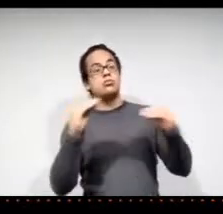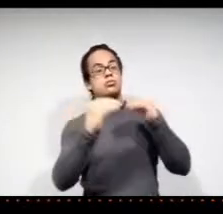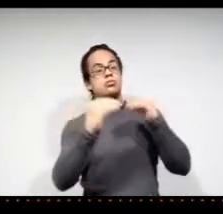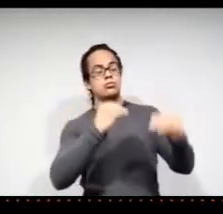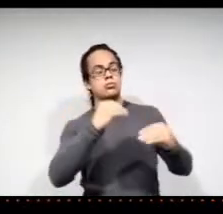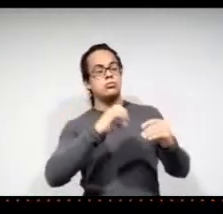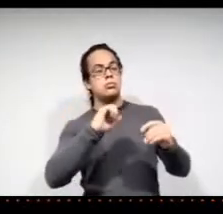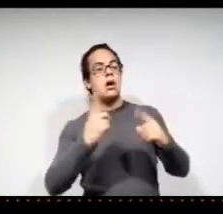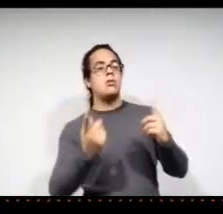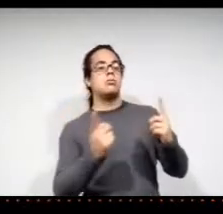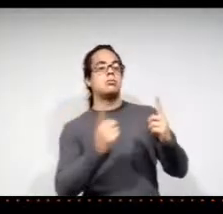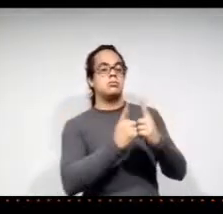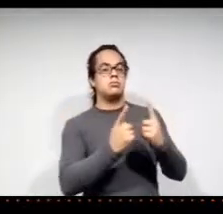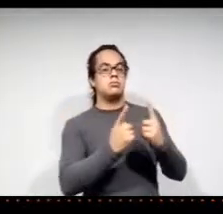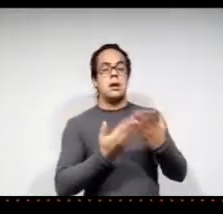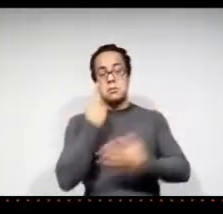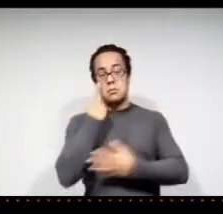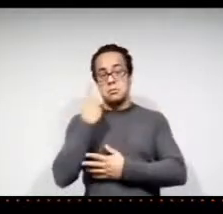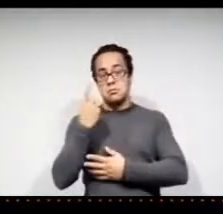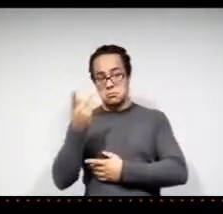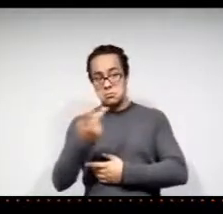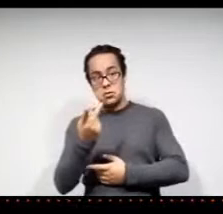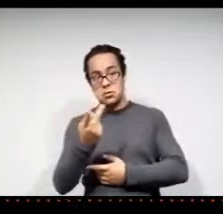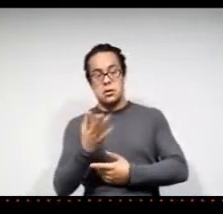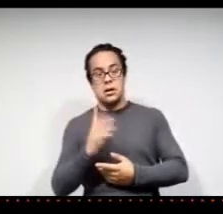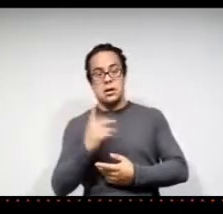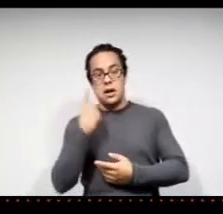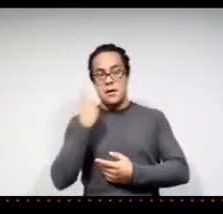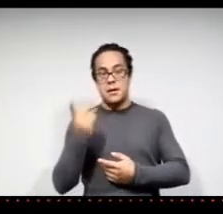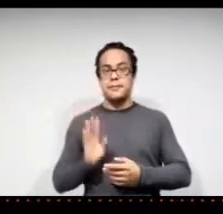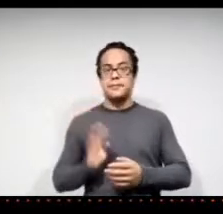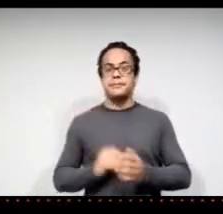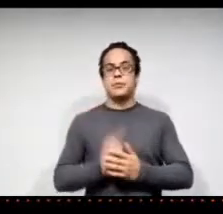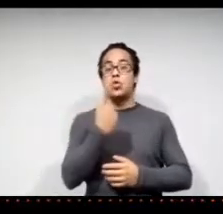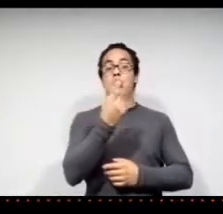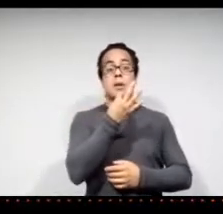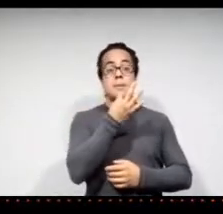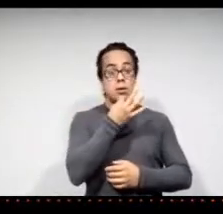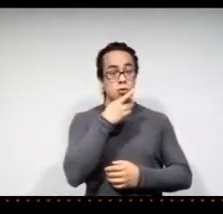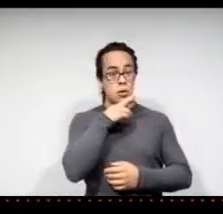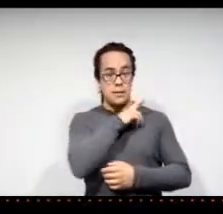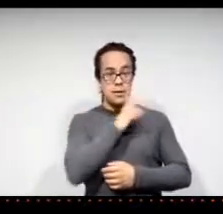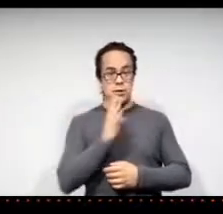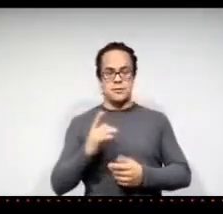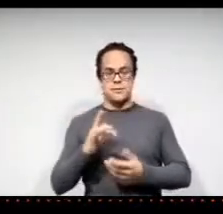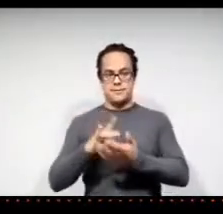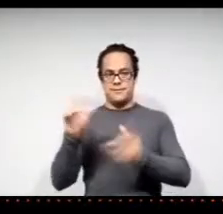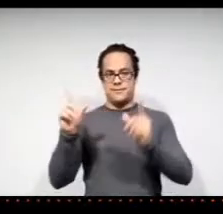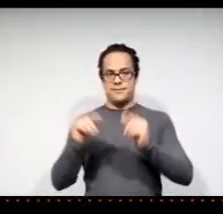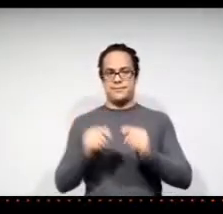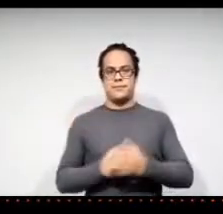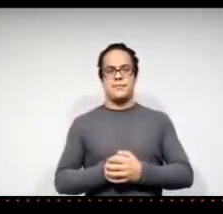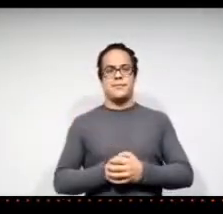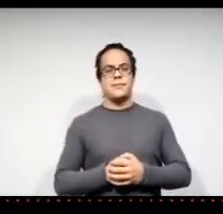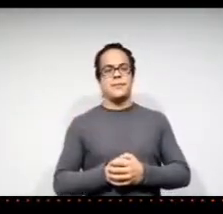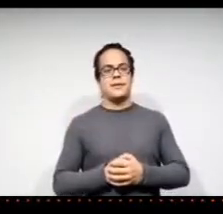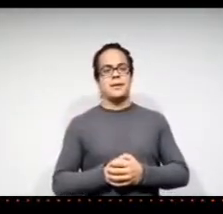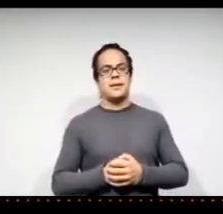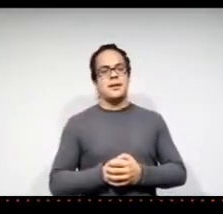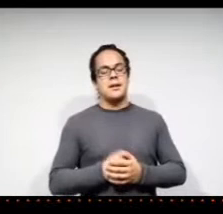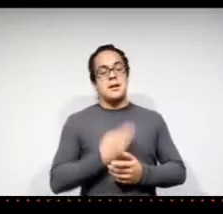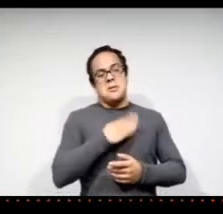Y díganos a quién, y le pediría al panelista que la conteste en un minuto, por favor, adelante. Pues igual la dejaría abierta y en